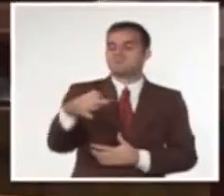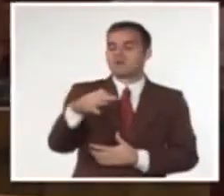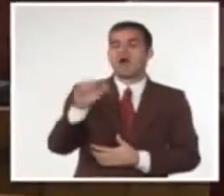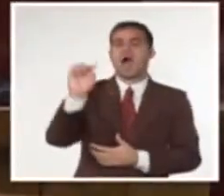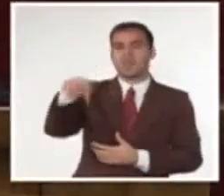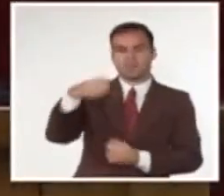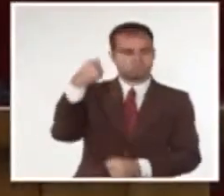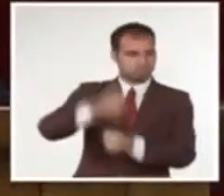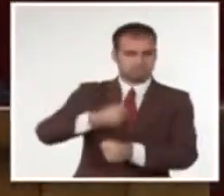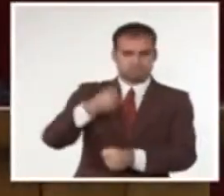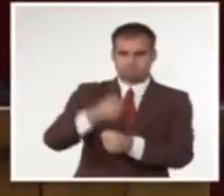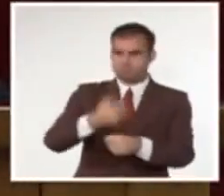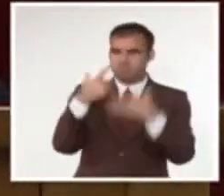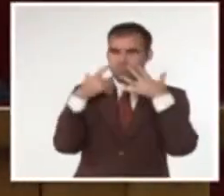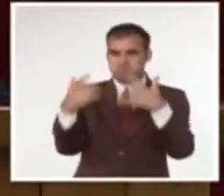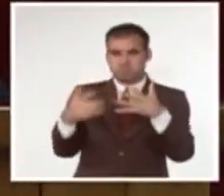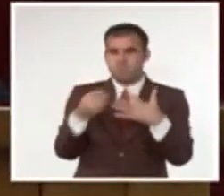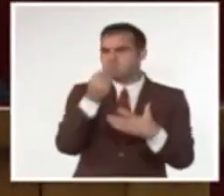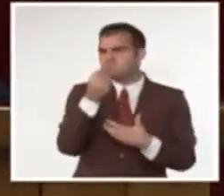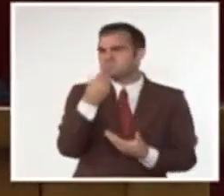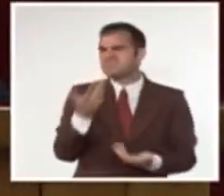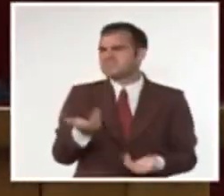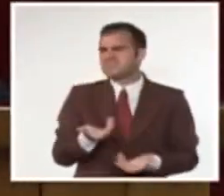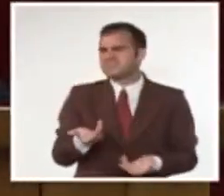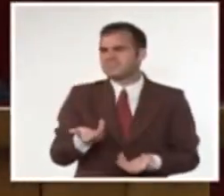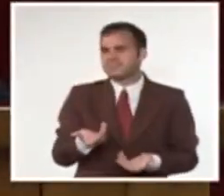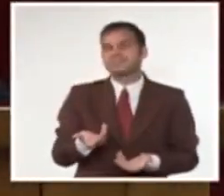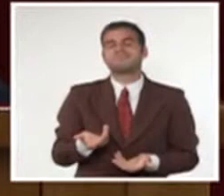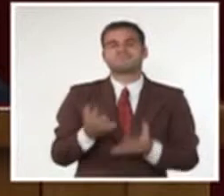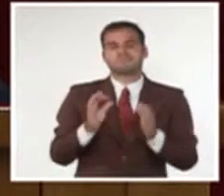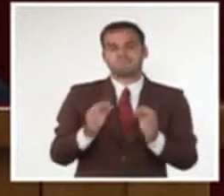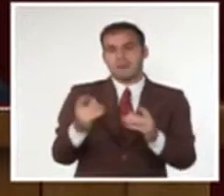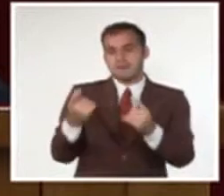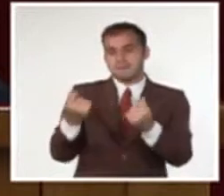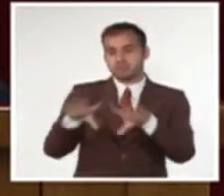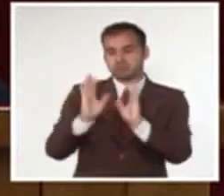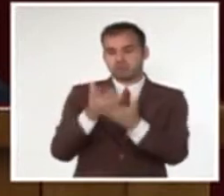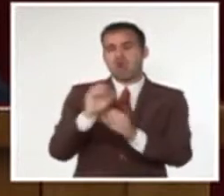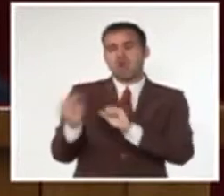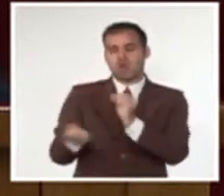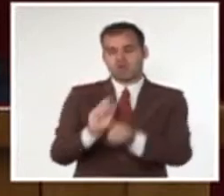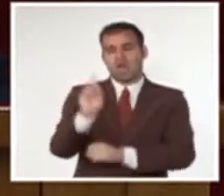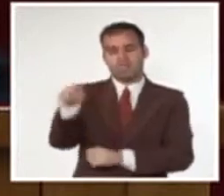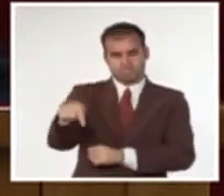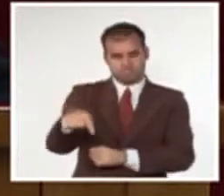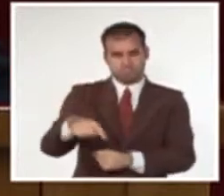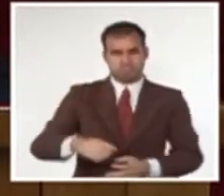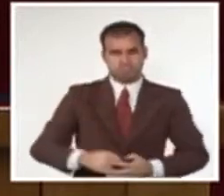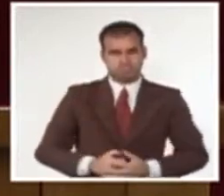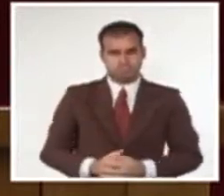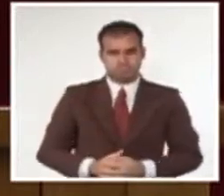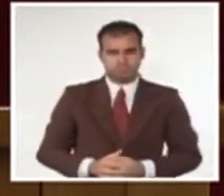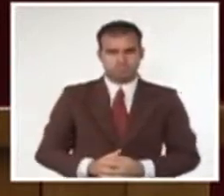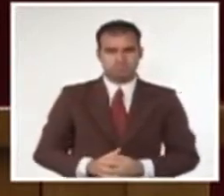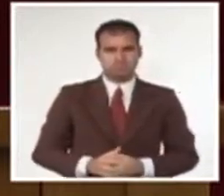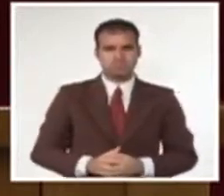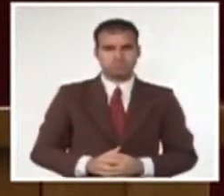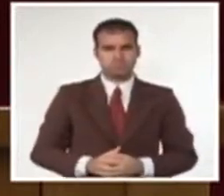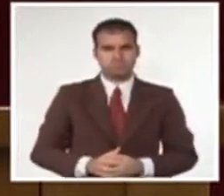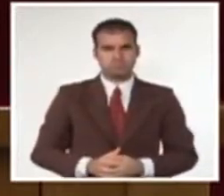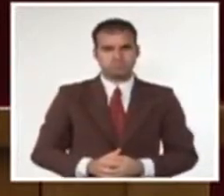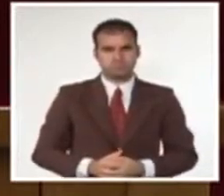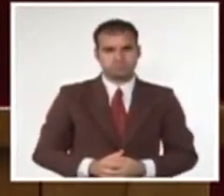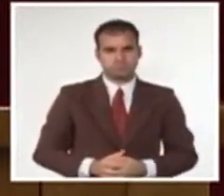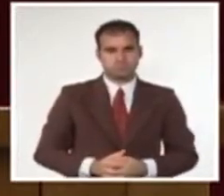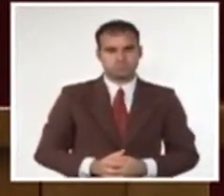como escenario decisivo en la conformación y ejecución de los presupuestos. Es vital entender y desarrollar